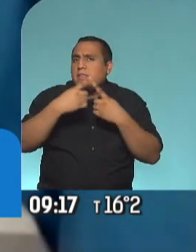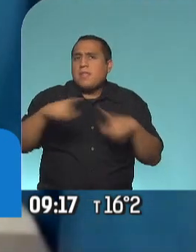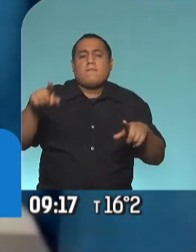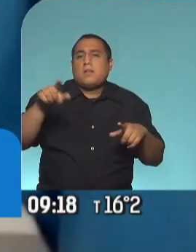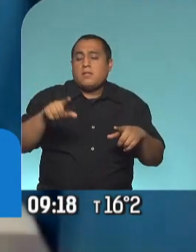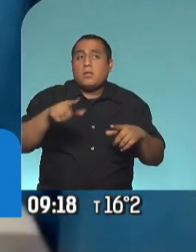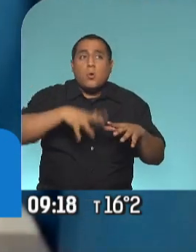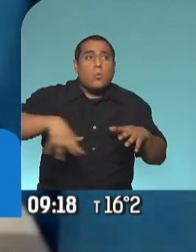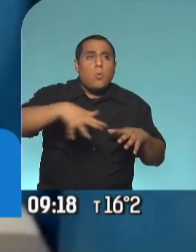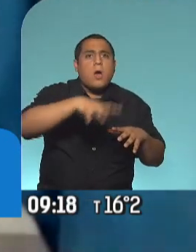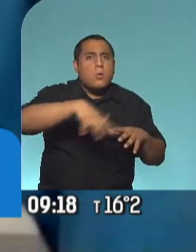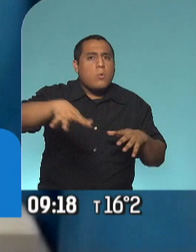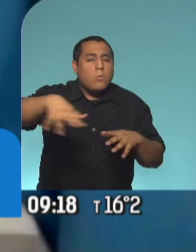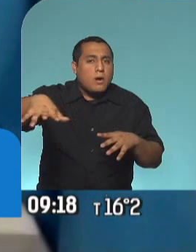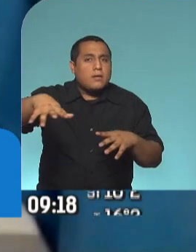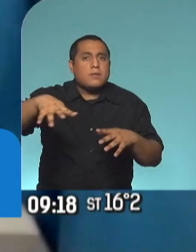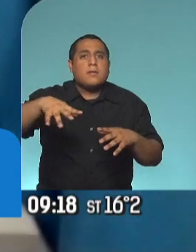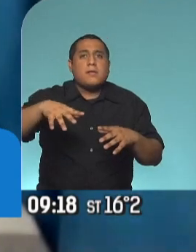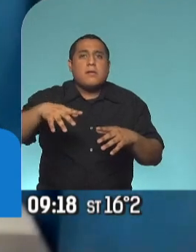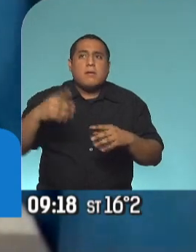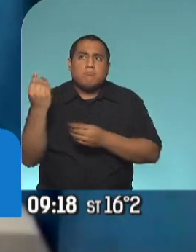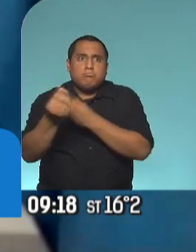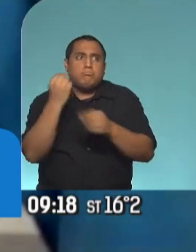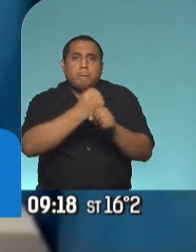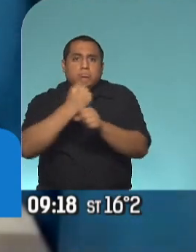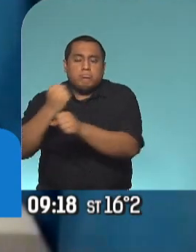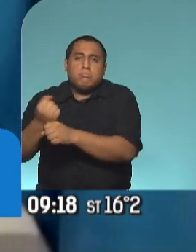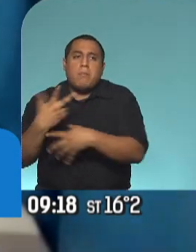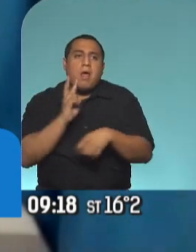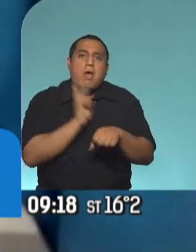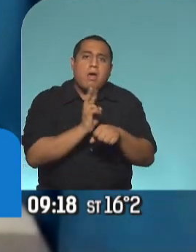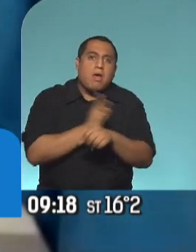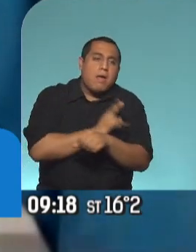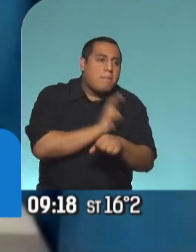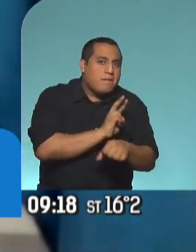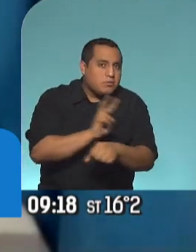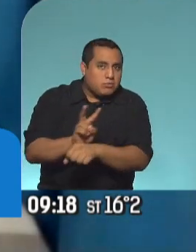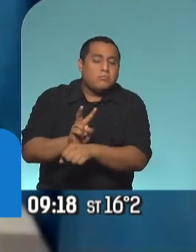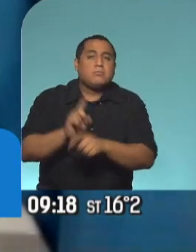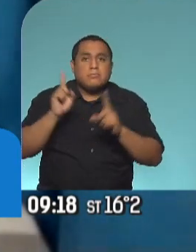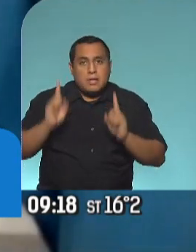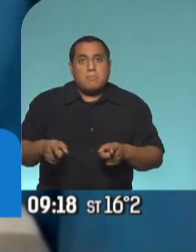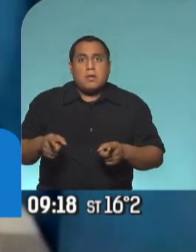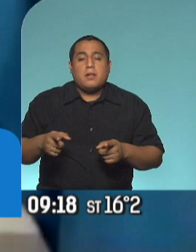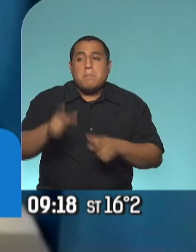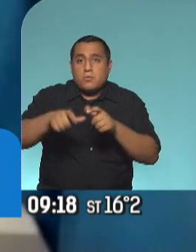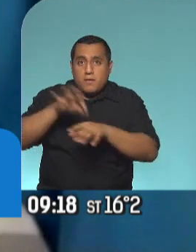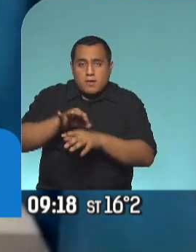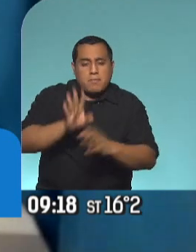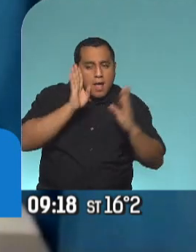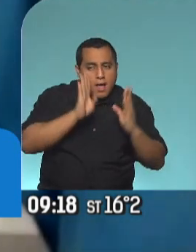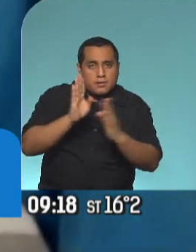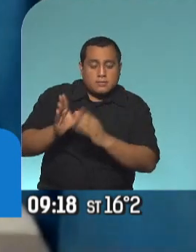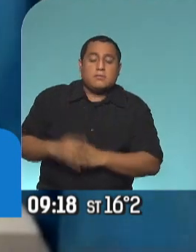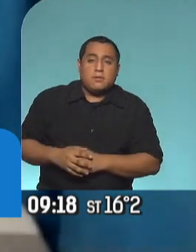en los distintos lugares a donde los pusimos a trabajar, tanto para la prevención como para la atención de los pacientes. La